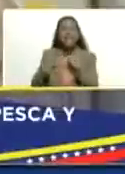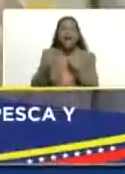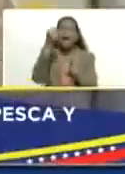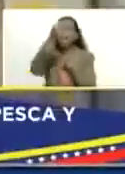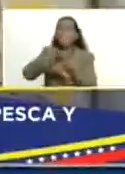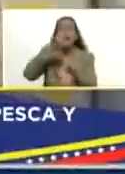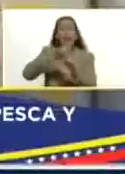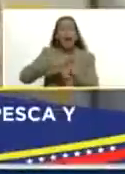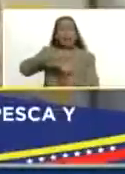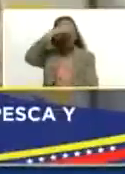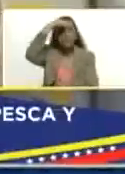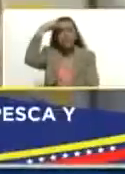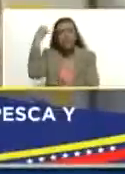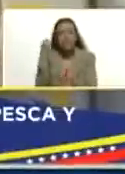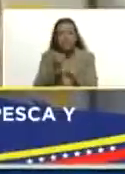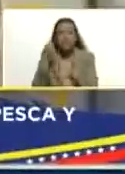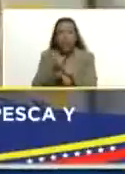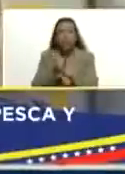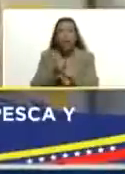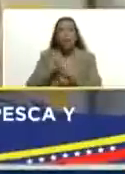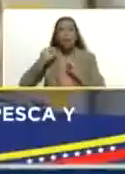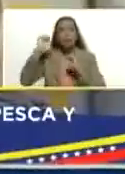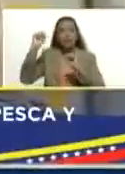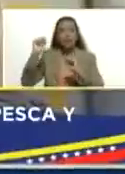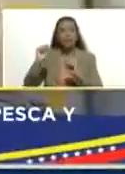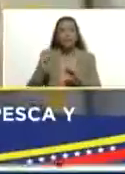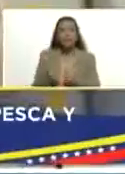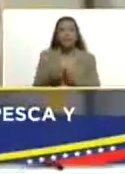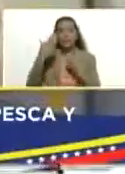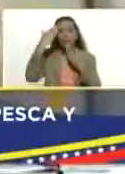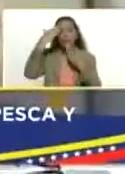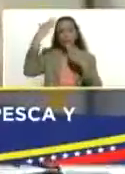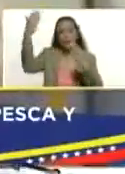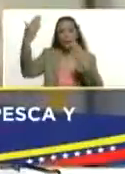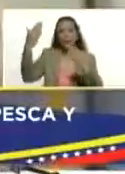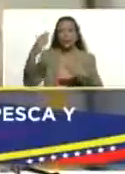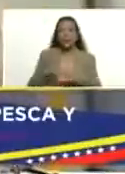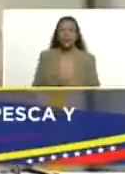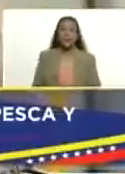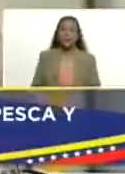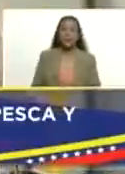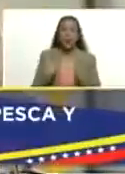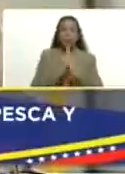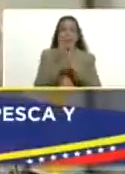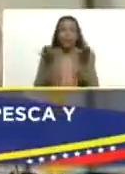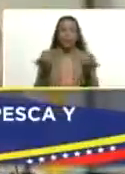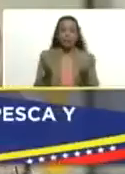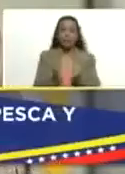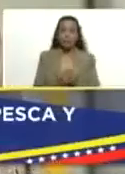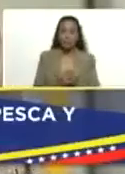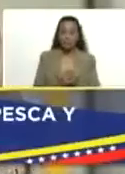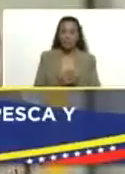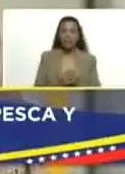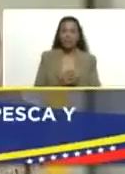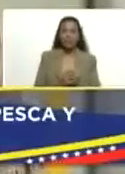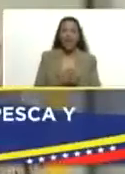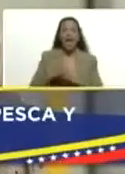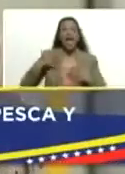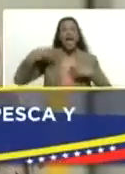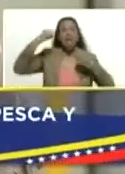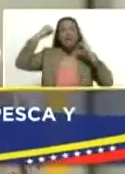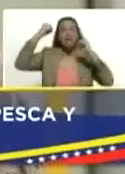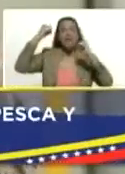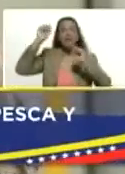batalla, en victoria, por siempre. ¡Hasta la victoria siempre, Cumaná! ¡Que viva la